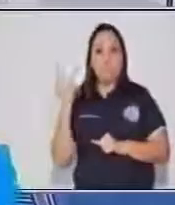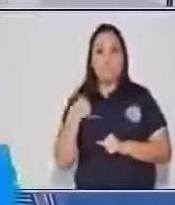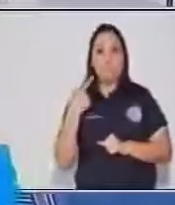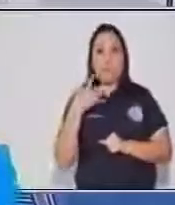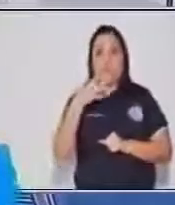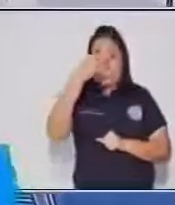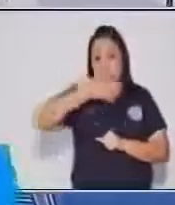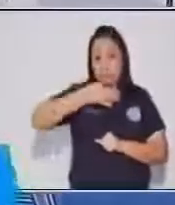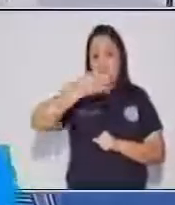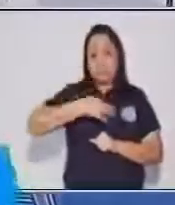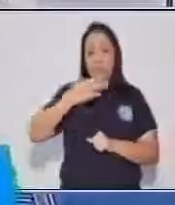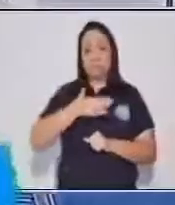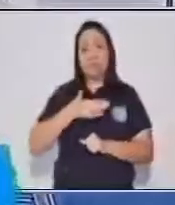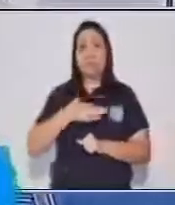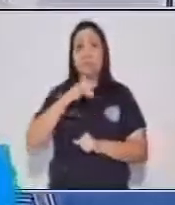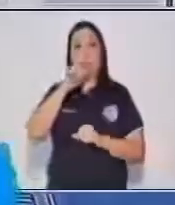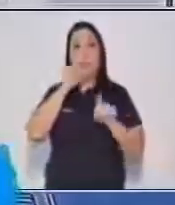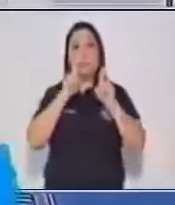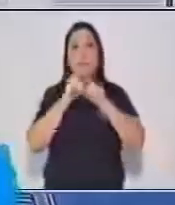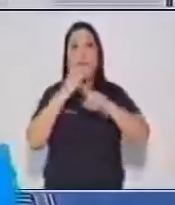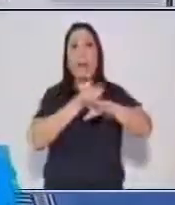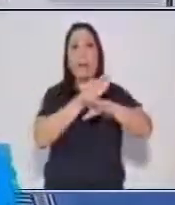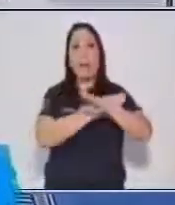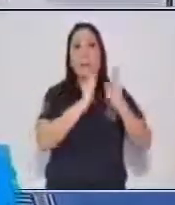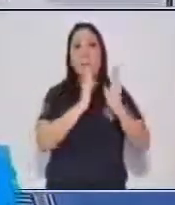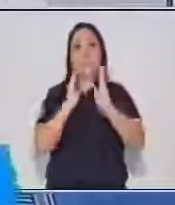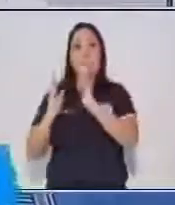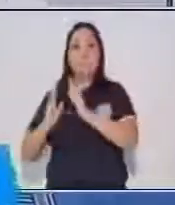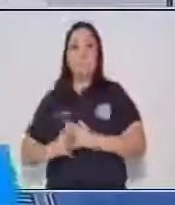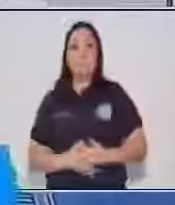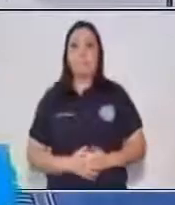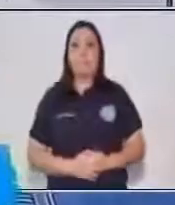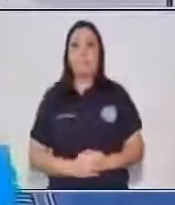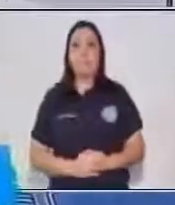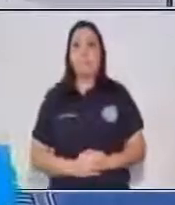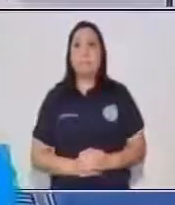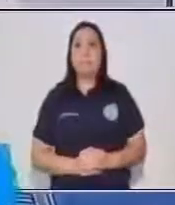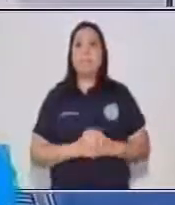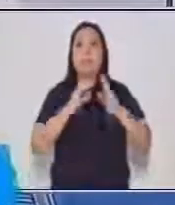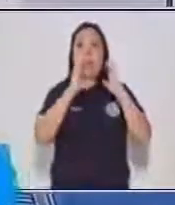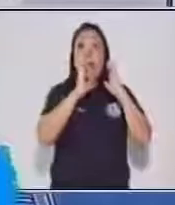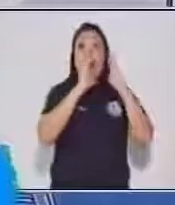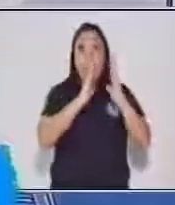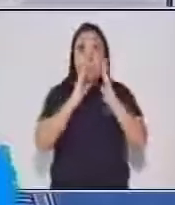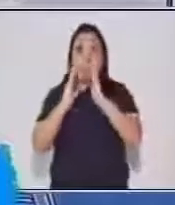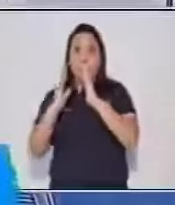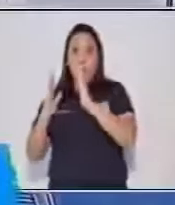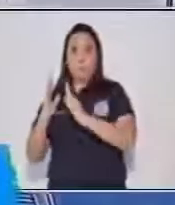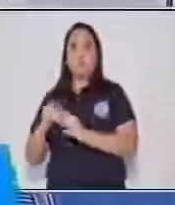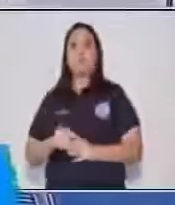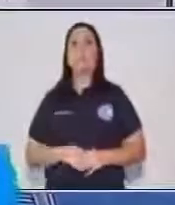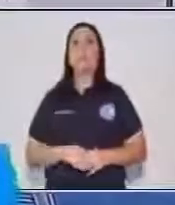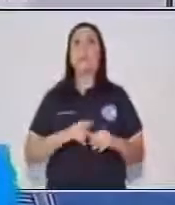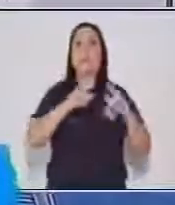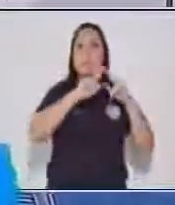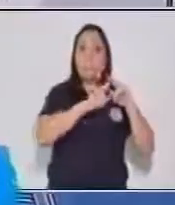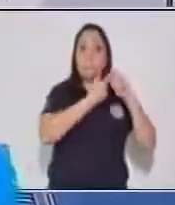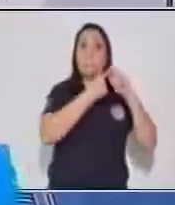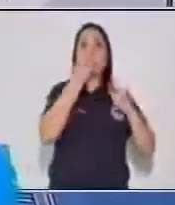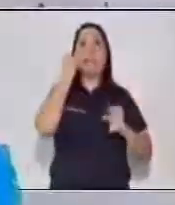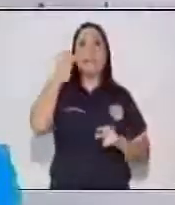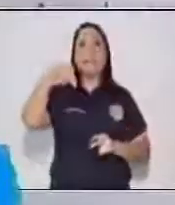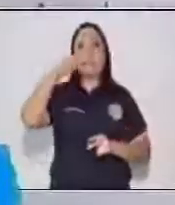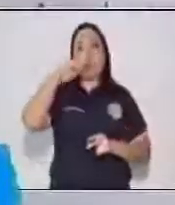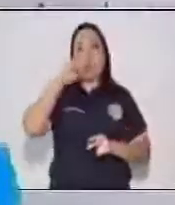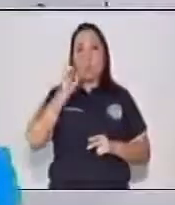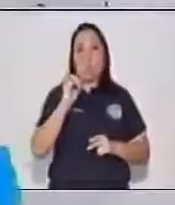seguridad en ti y que tú has preparado tu trabajo. La estructura de la exposición es la introducción, el